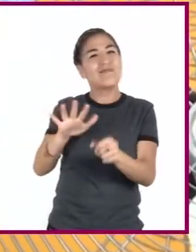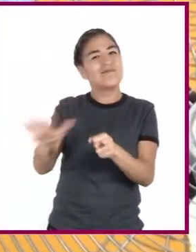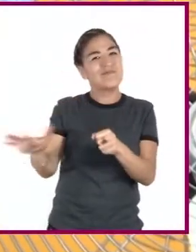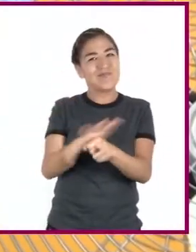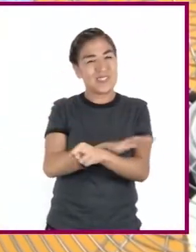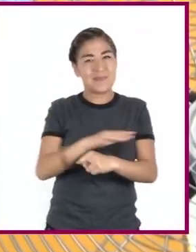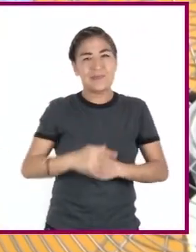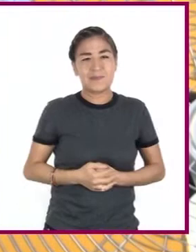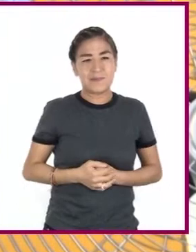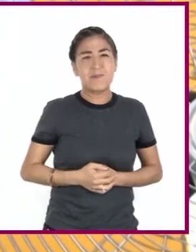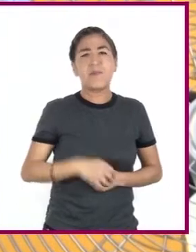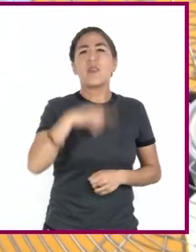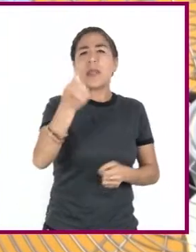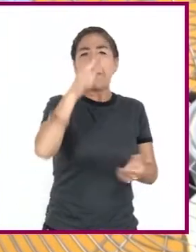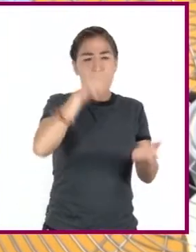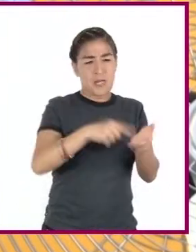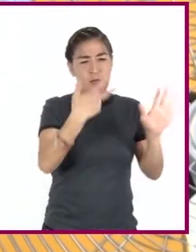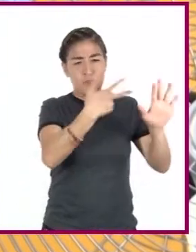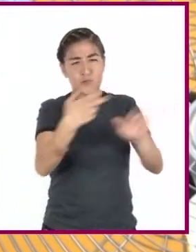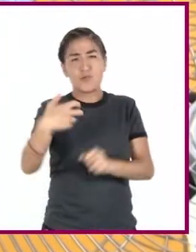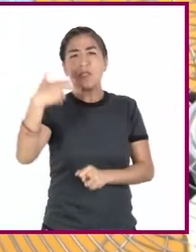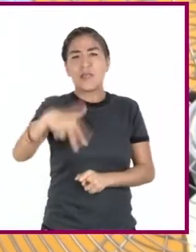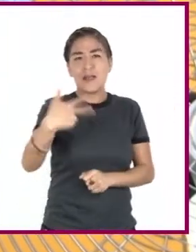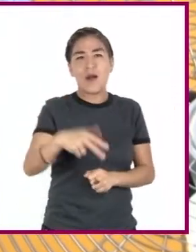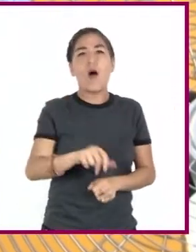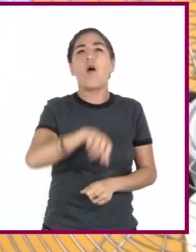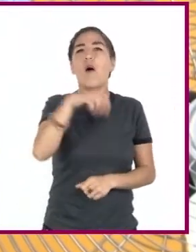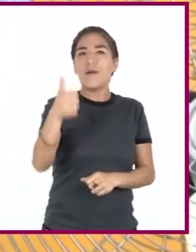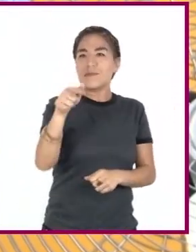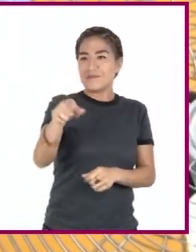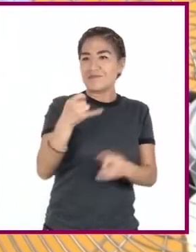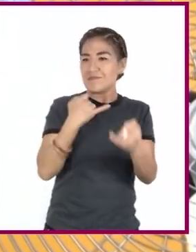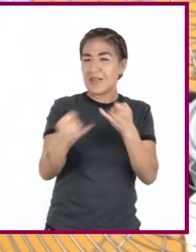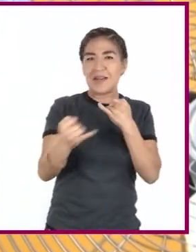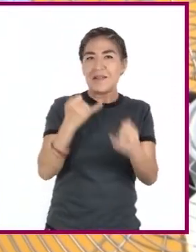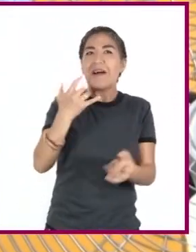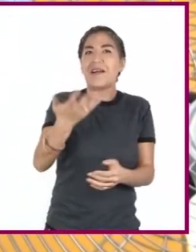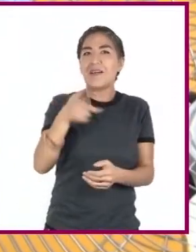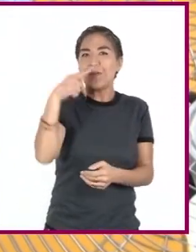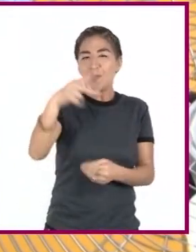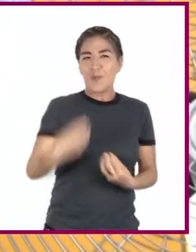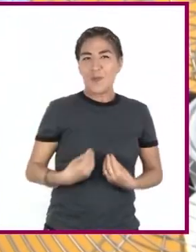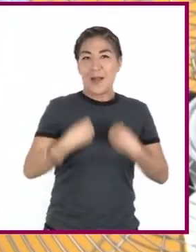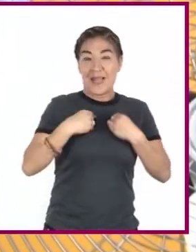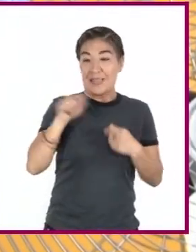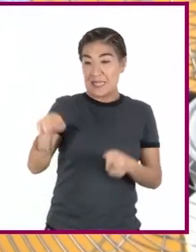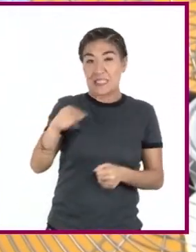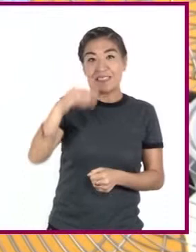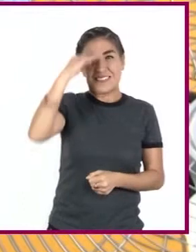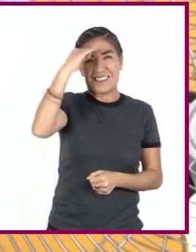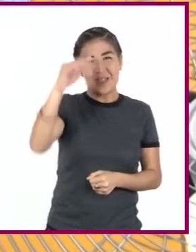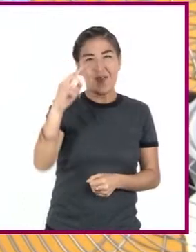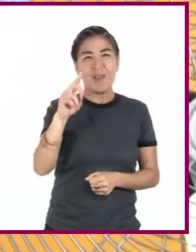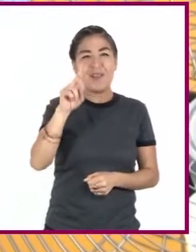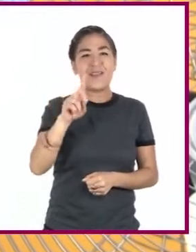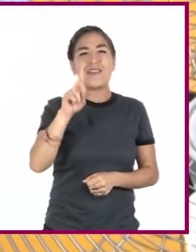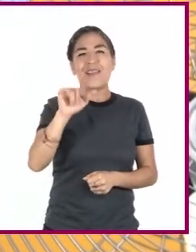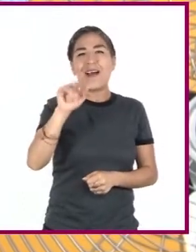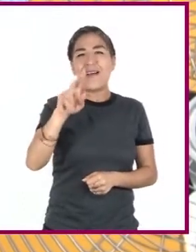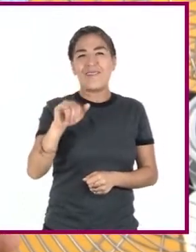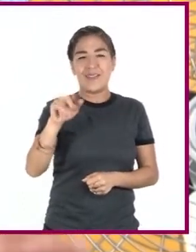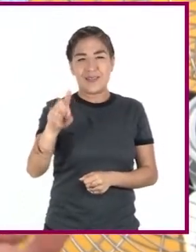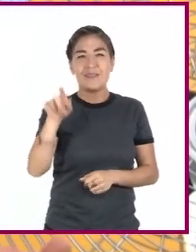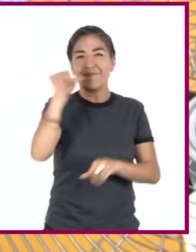en 1813 hubo otro vuelco del destino. El señor Davy tuvo un accidente en su laboratorio que lo